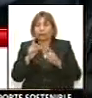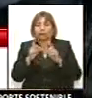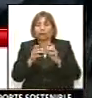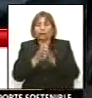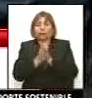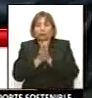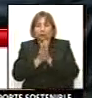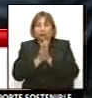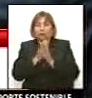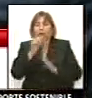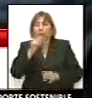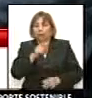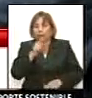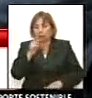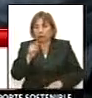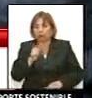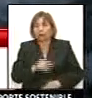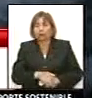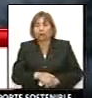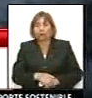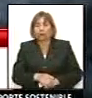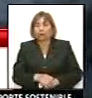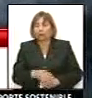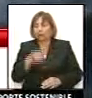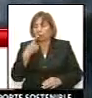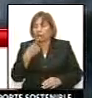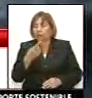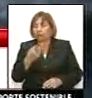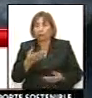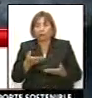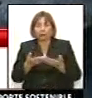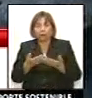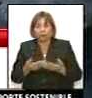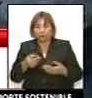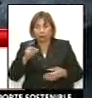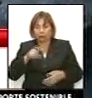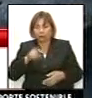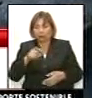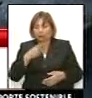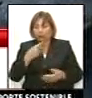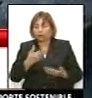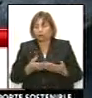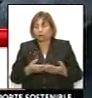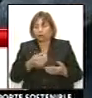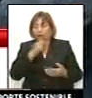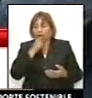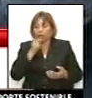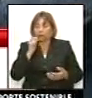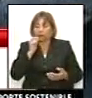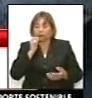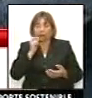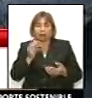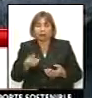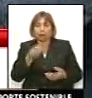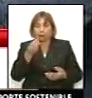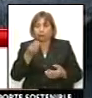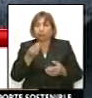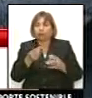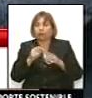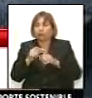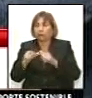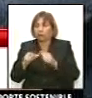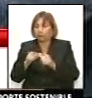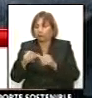pedir, si ellas, las víctimas, la consideran necesario, mantenerlo en reserva. Porque este tipo